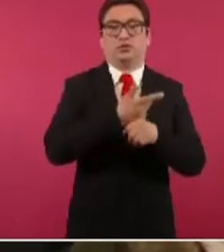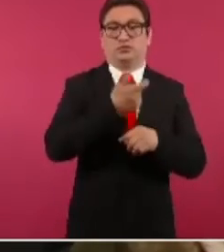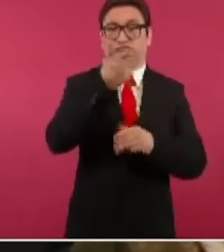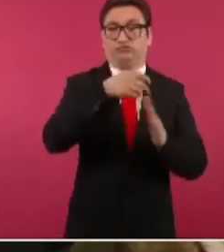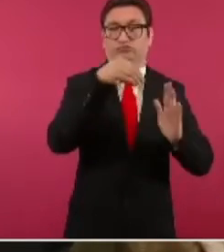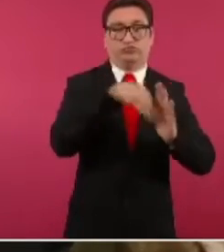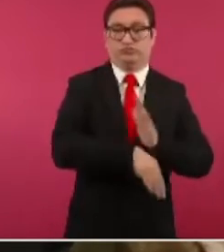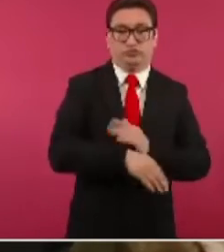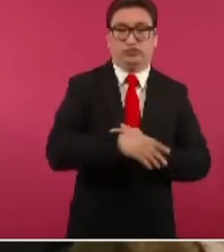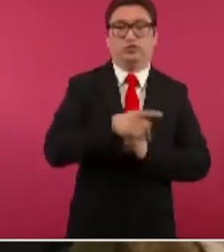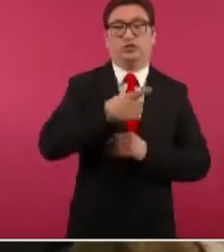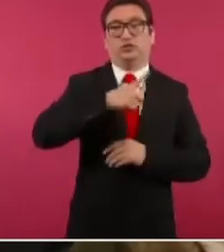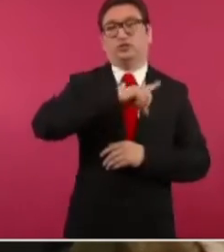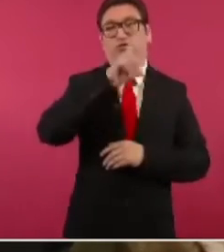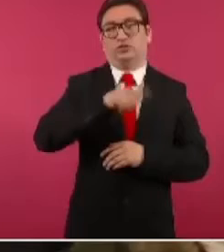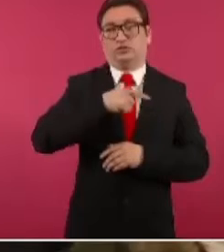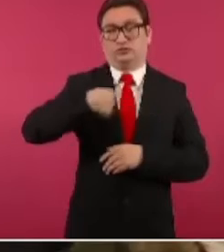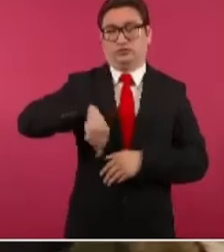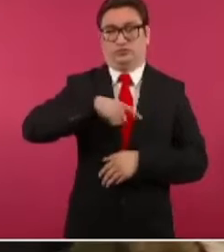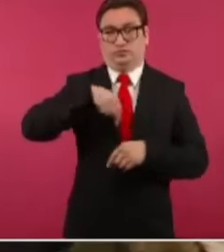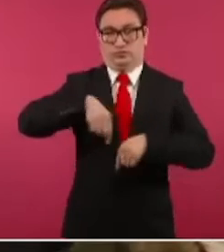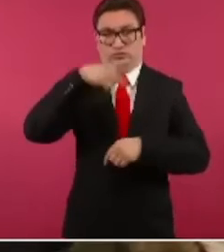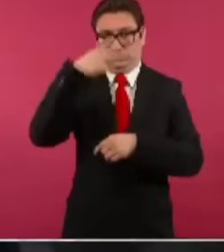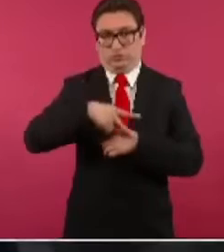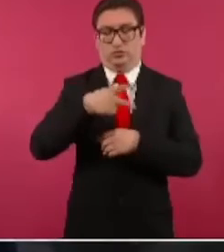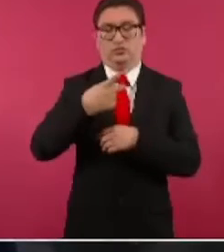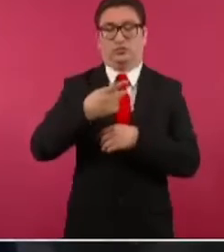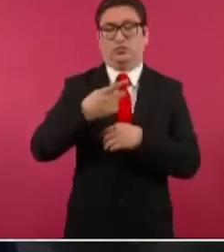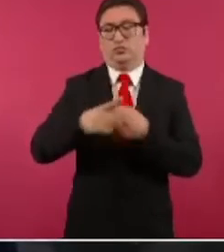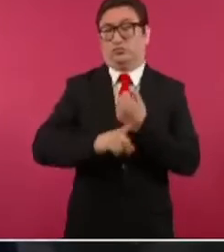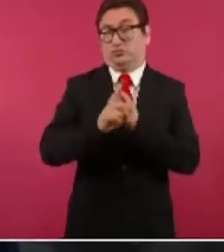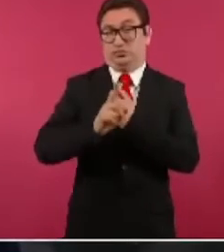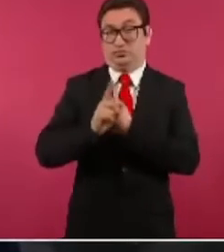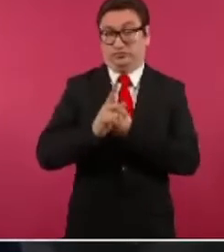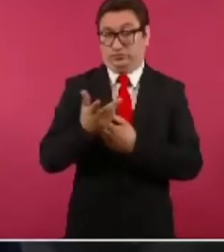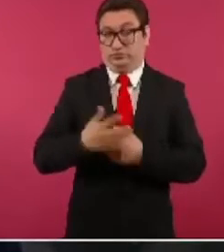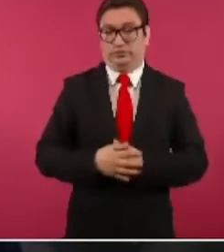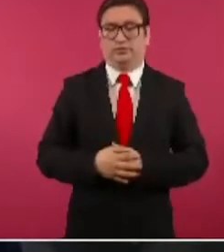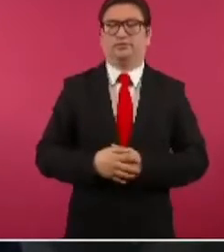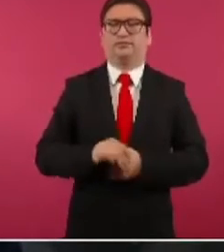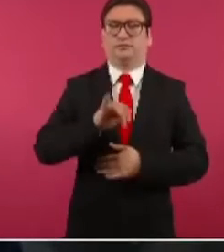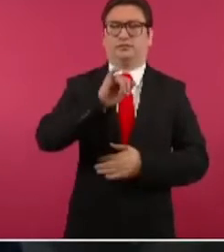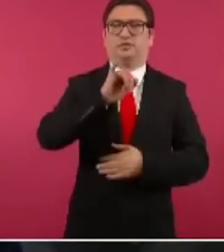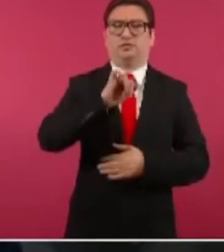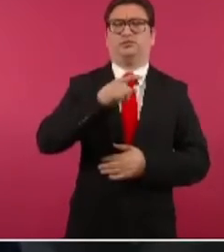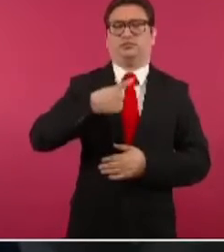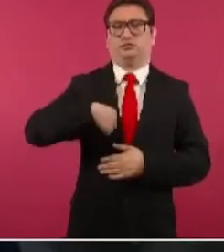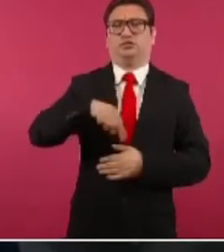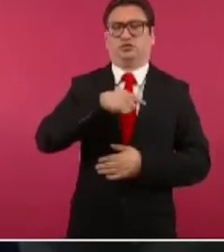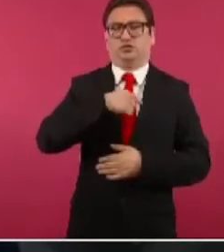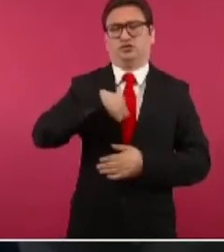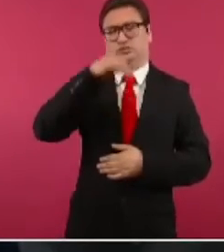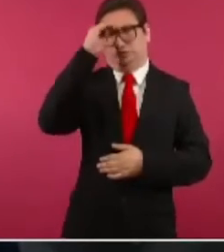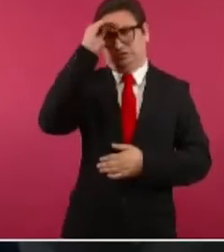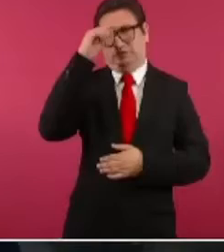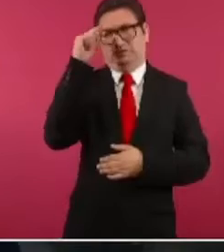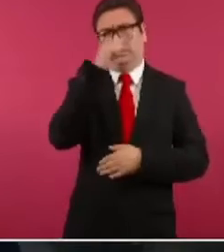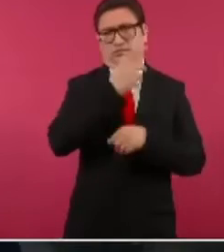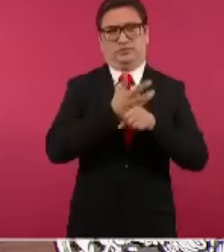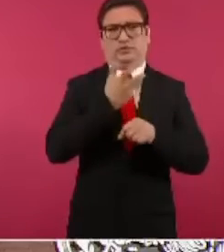que sí nos afectaría? Sí, pero nosotros pensamos que no va a haber